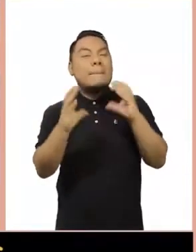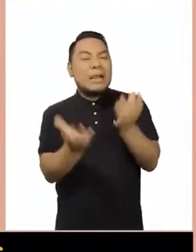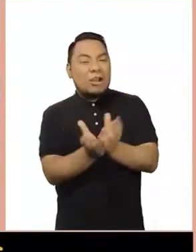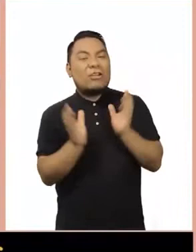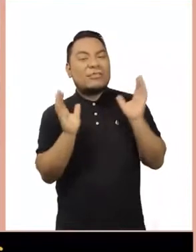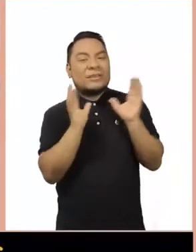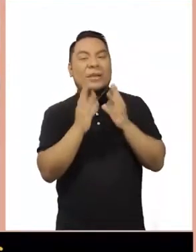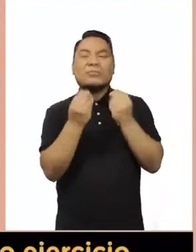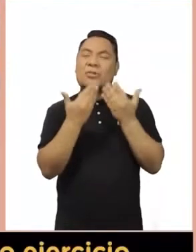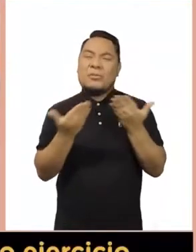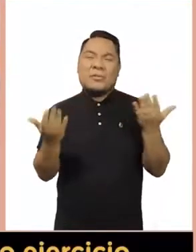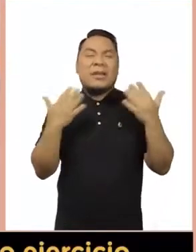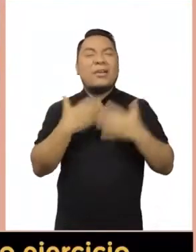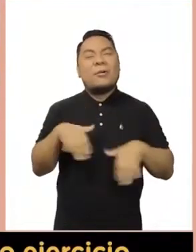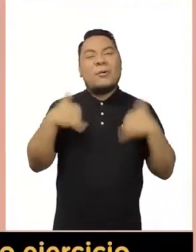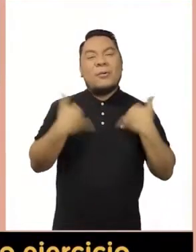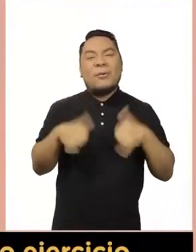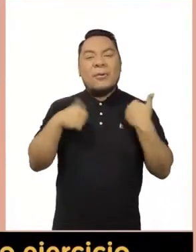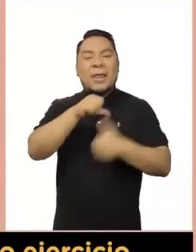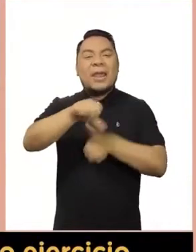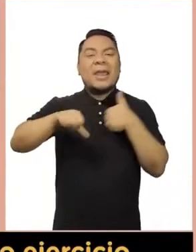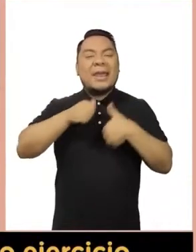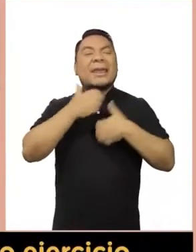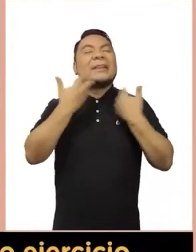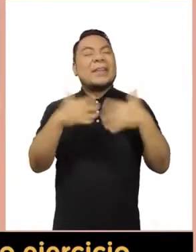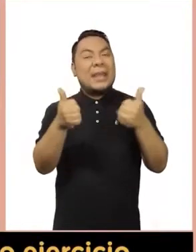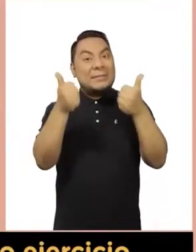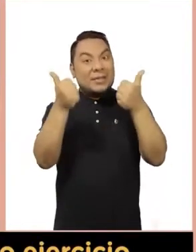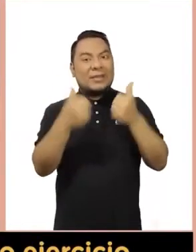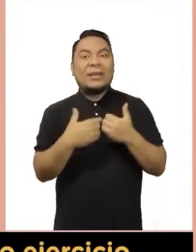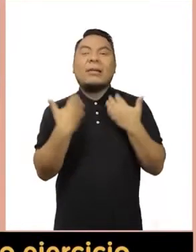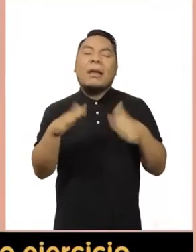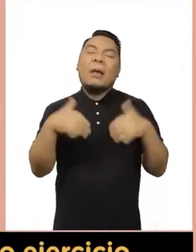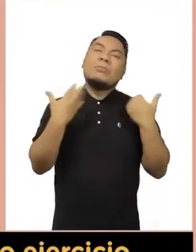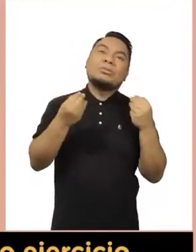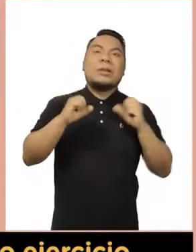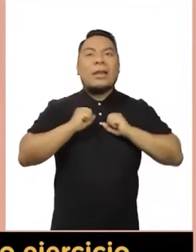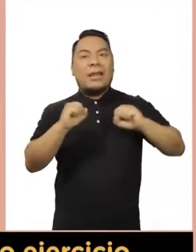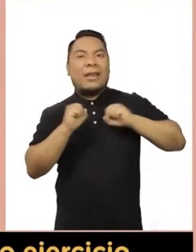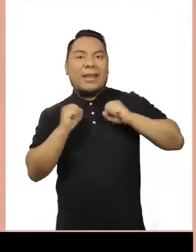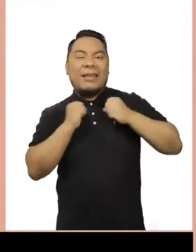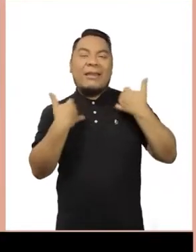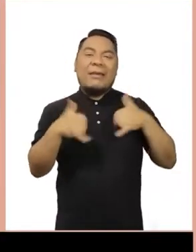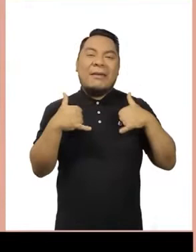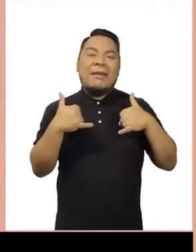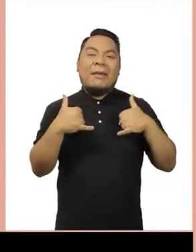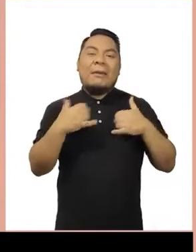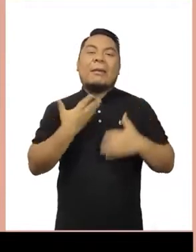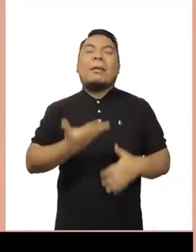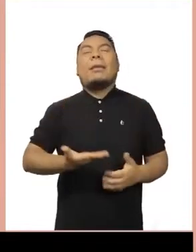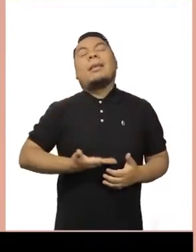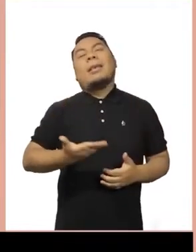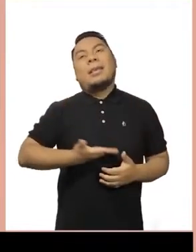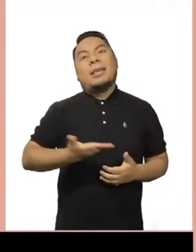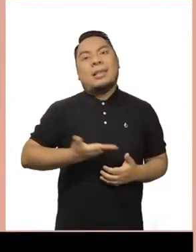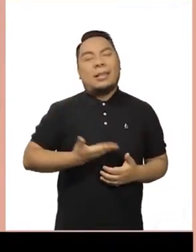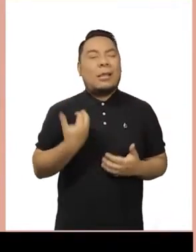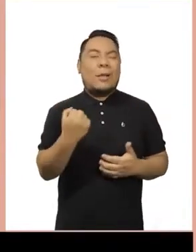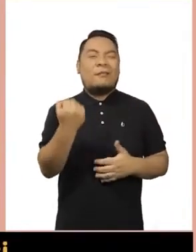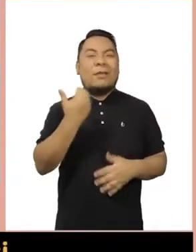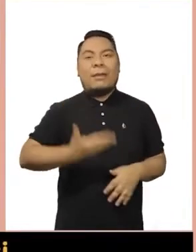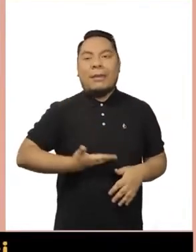muchas cosas más. La pasaron increíble, pero después de tanto ejercicio les dio un hambre